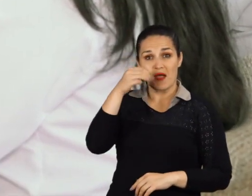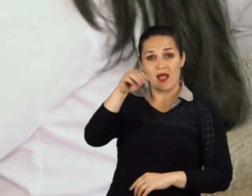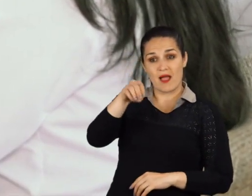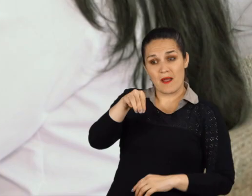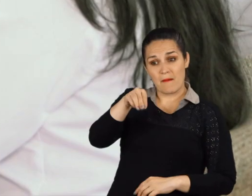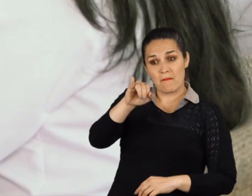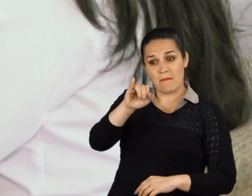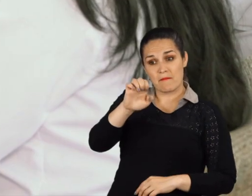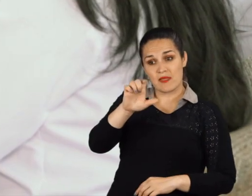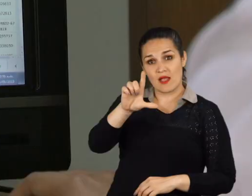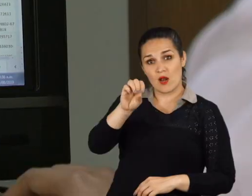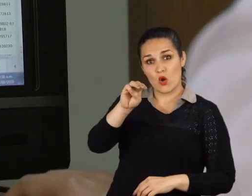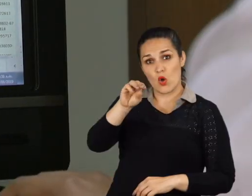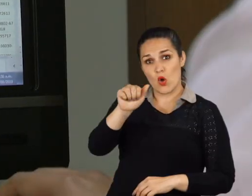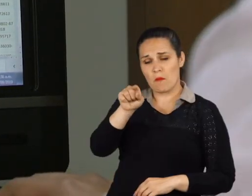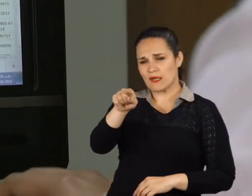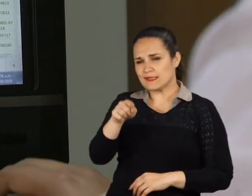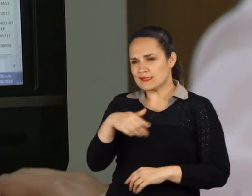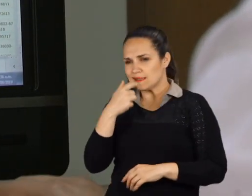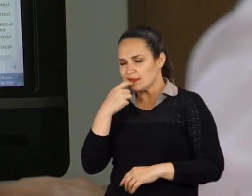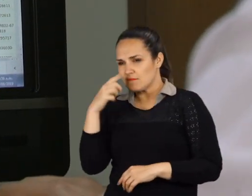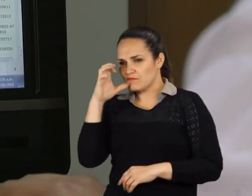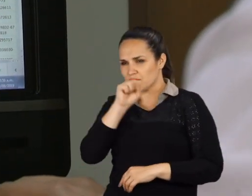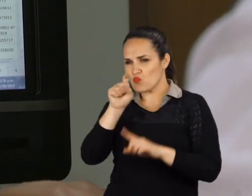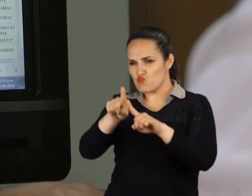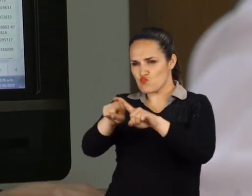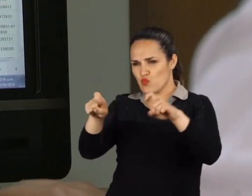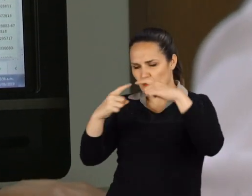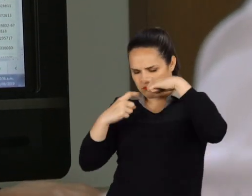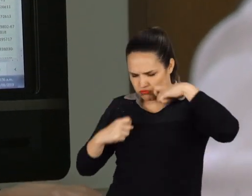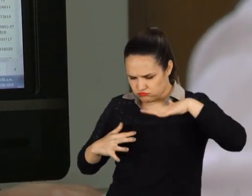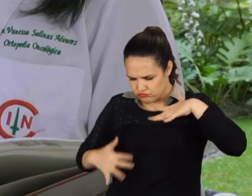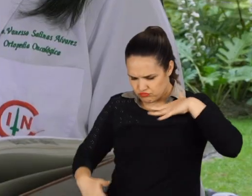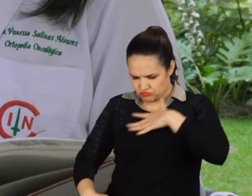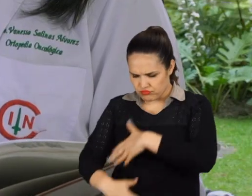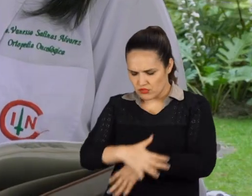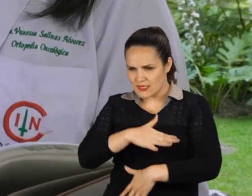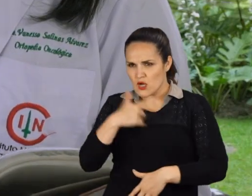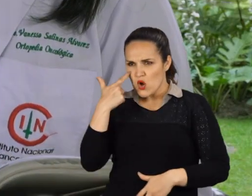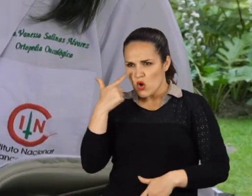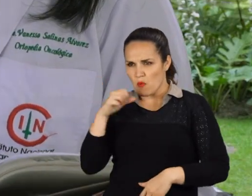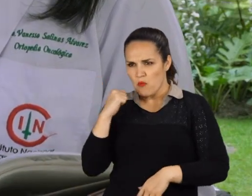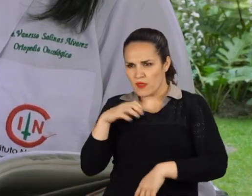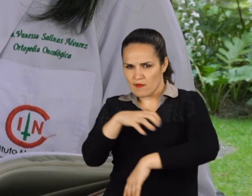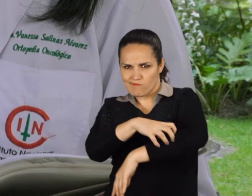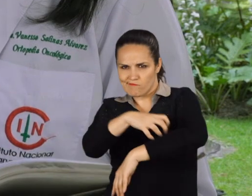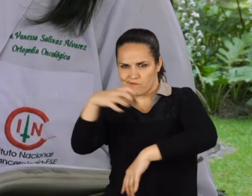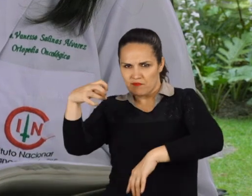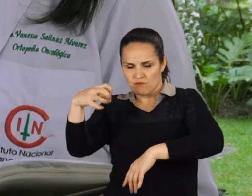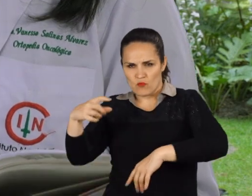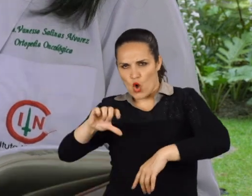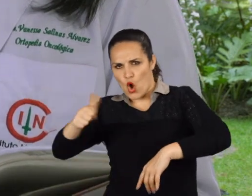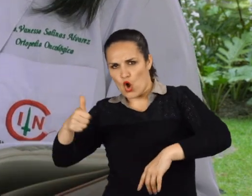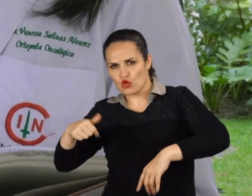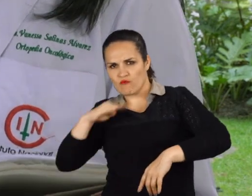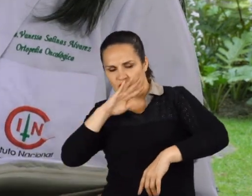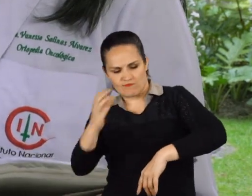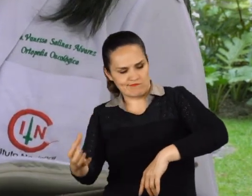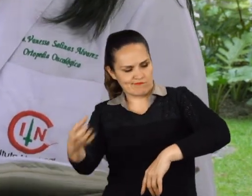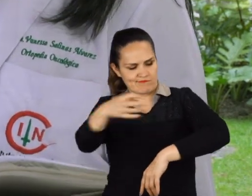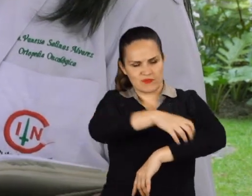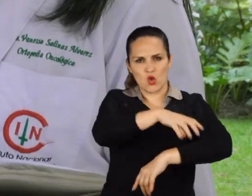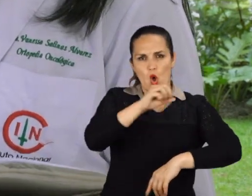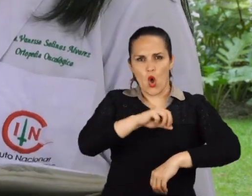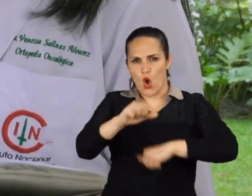y sabemos que esos pacientes pueden requerir más o no transfusiones, pero que se haya mirado si con relación a una fractura y un